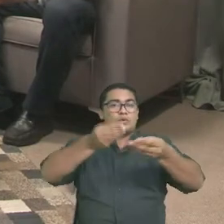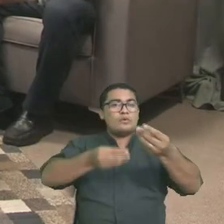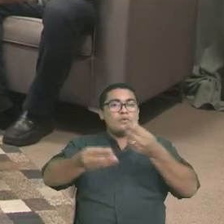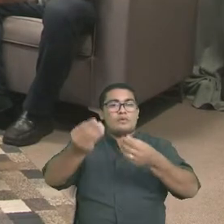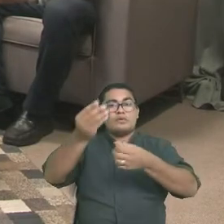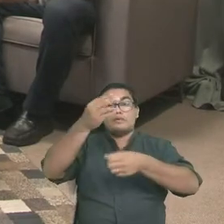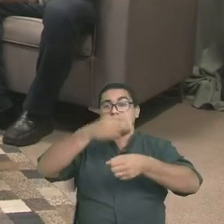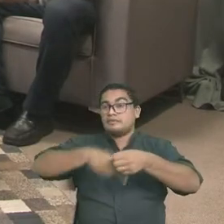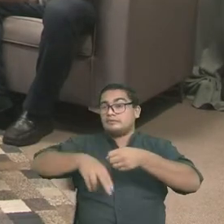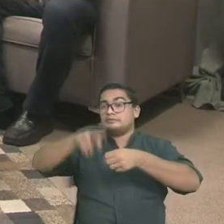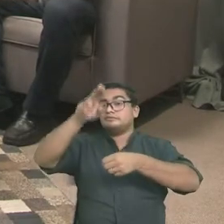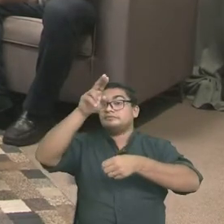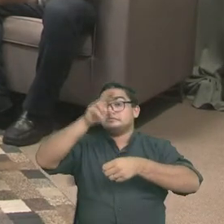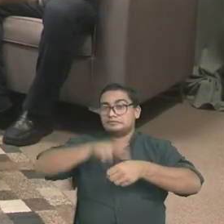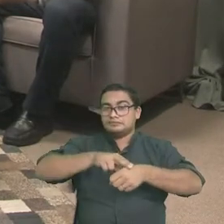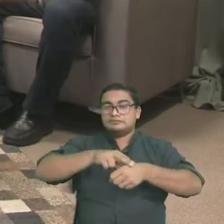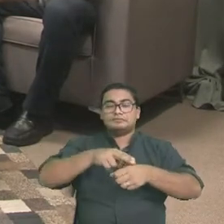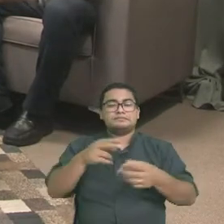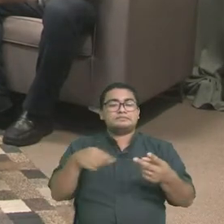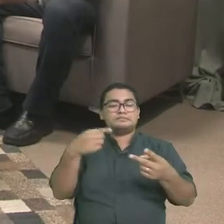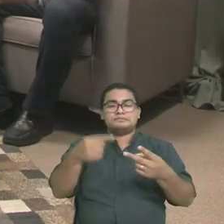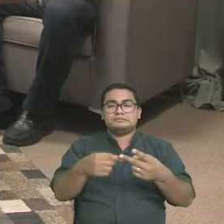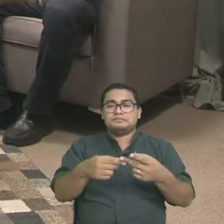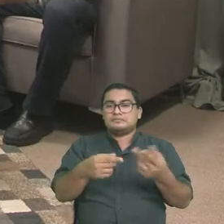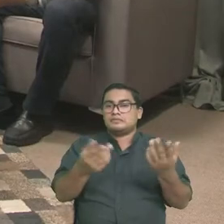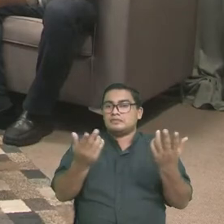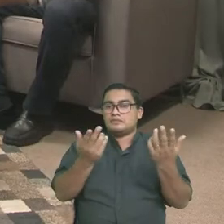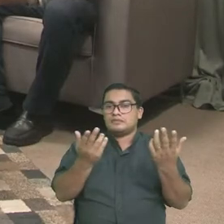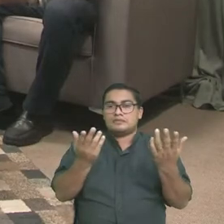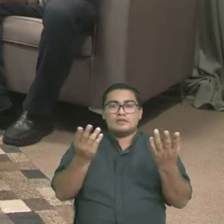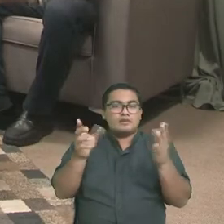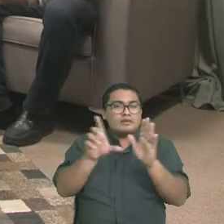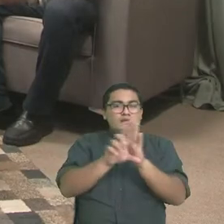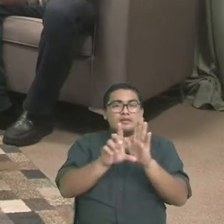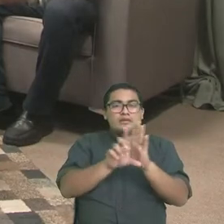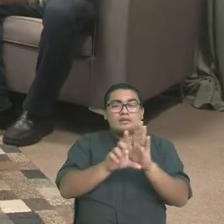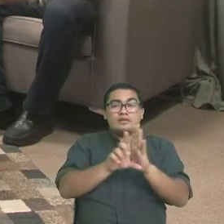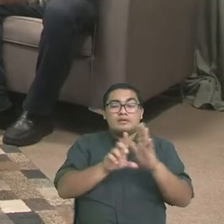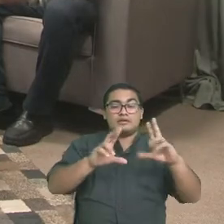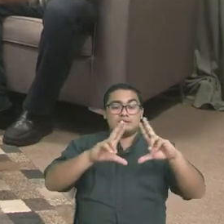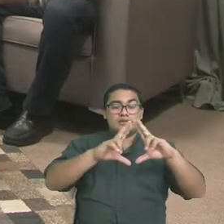nacional, con los tratados de libre comercio, con